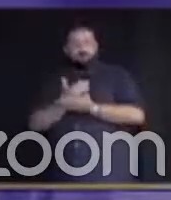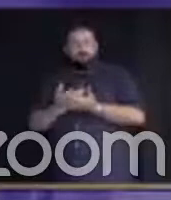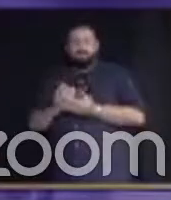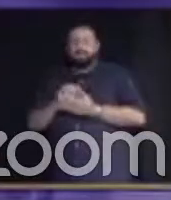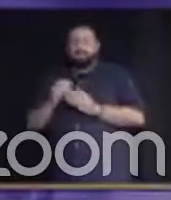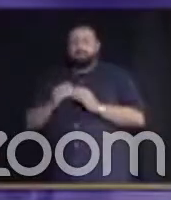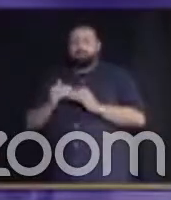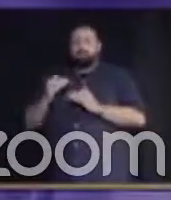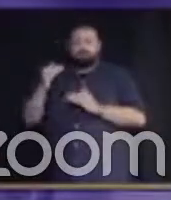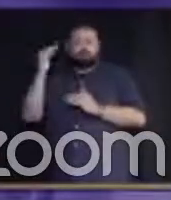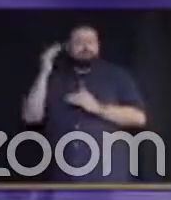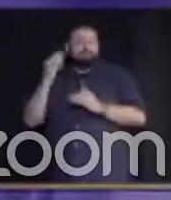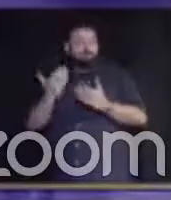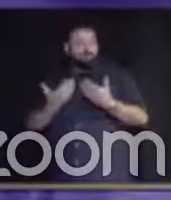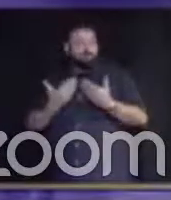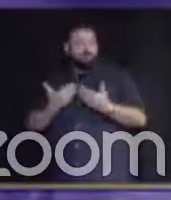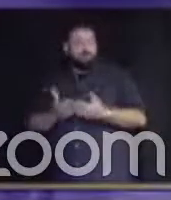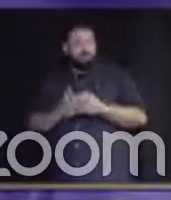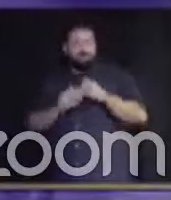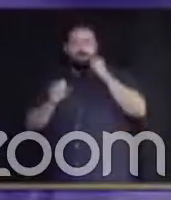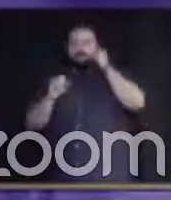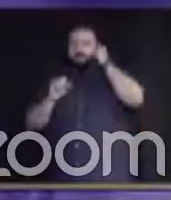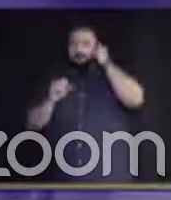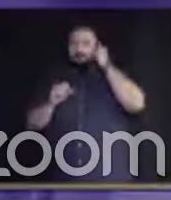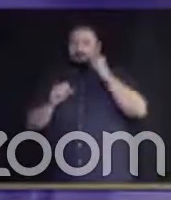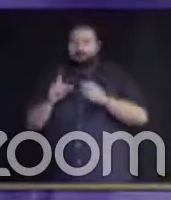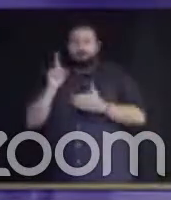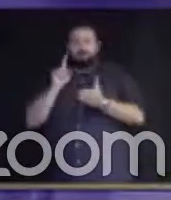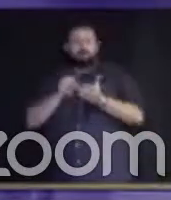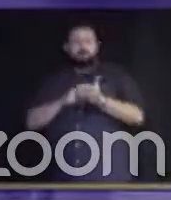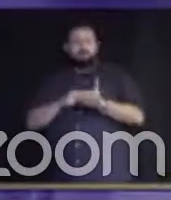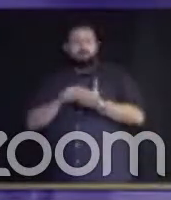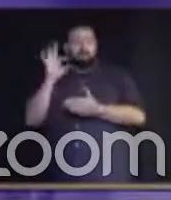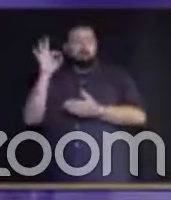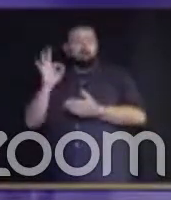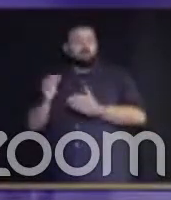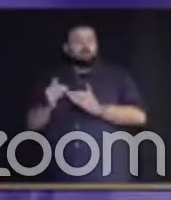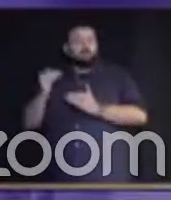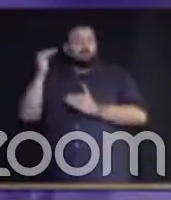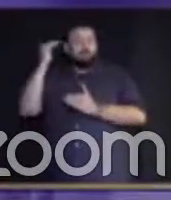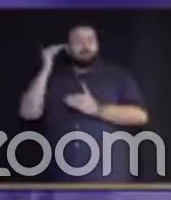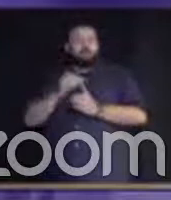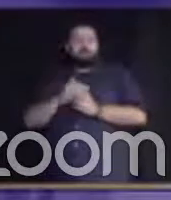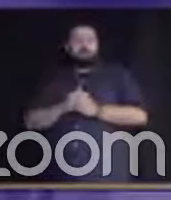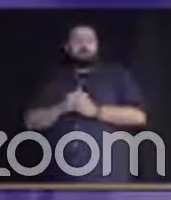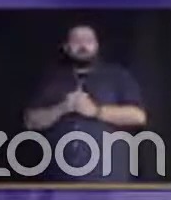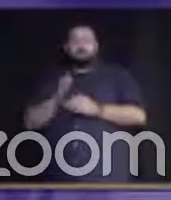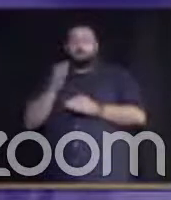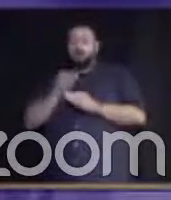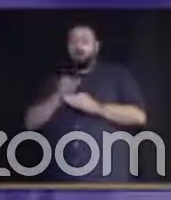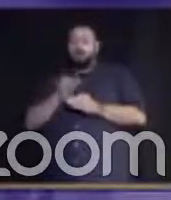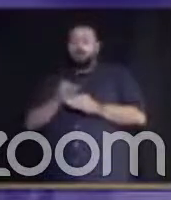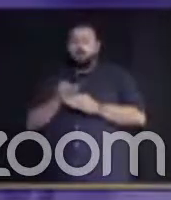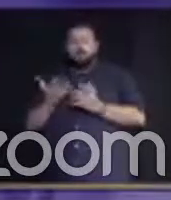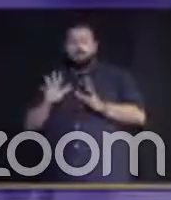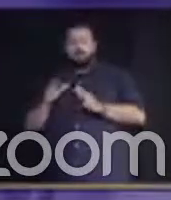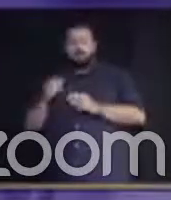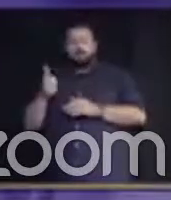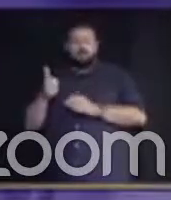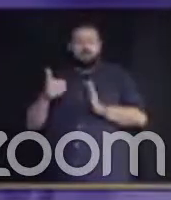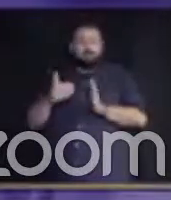crecimiento ni les digo, porque es el 1000% de crecimiento. Y están promediando